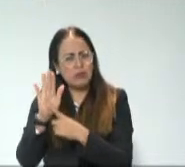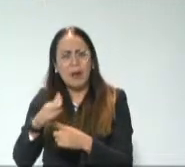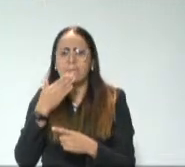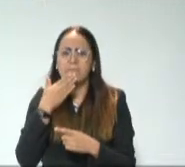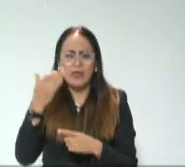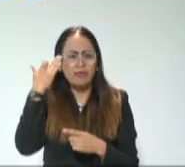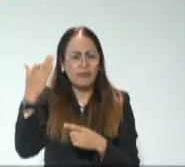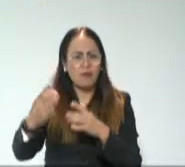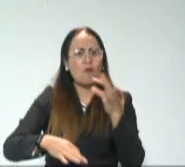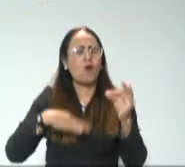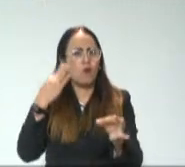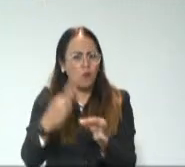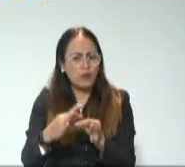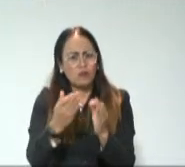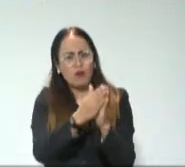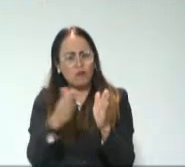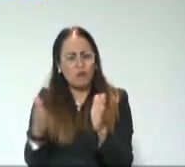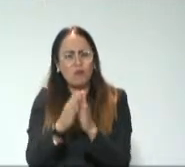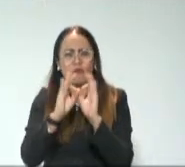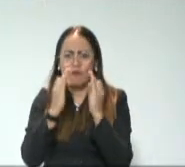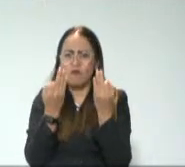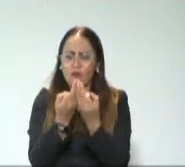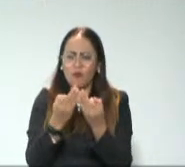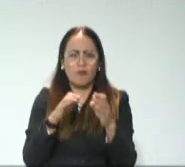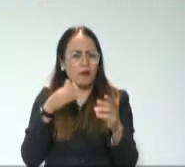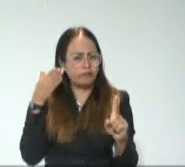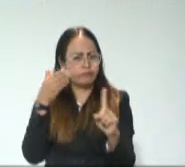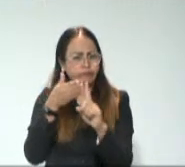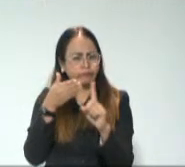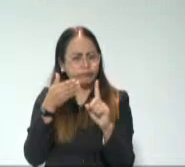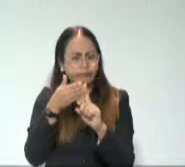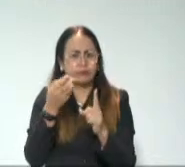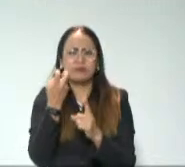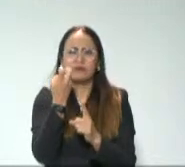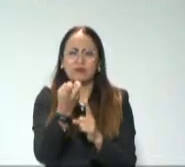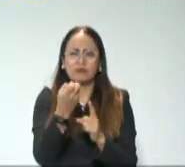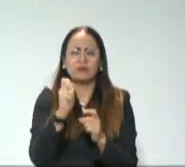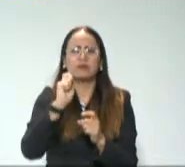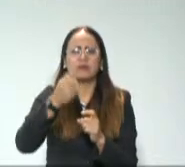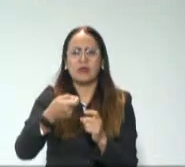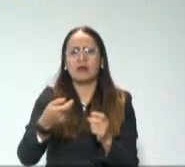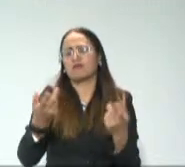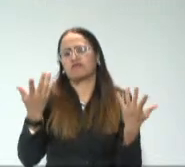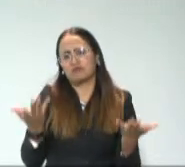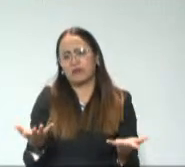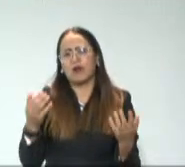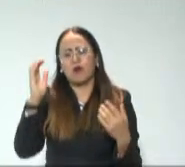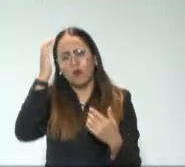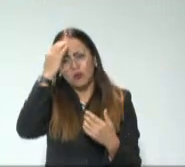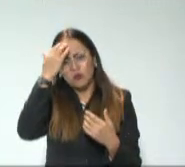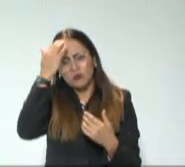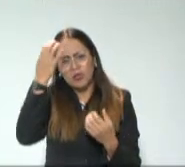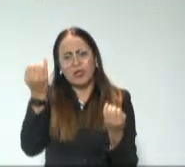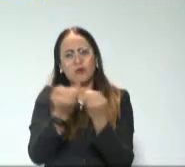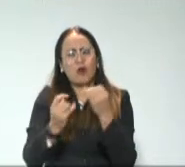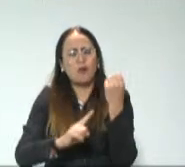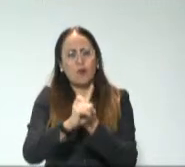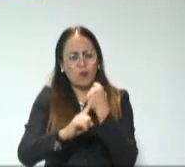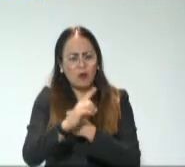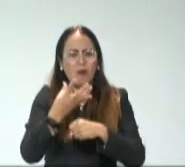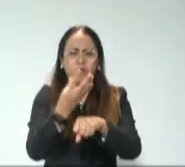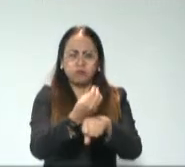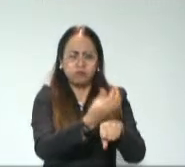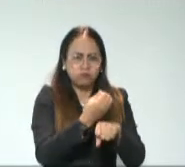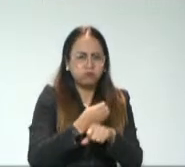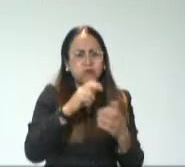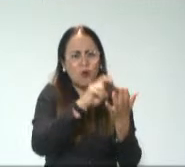formato necesario lo cual también implica el generar la cocreación de conocimiento y soluciones que nos permitirán